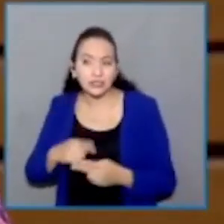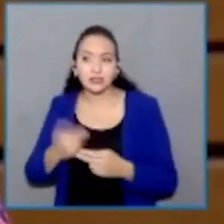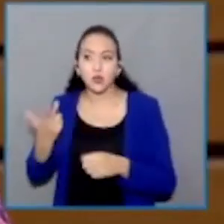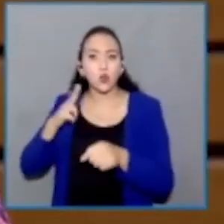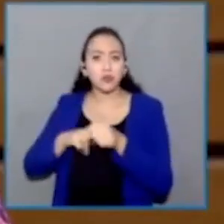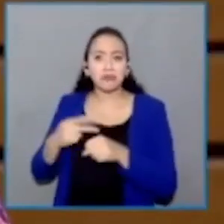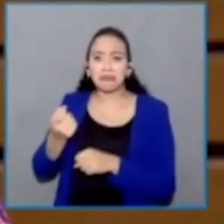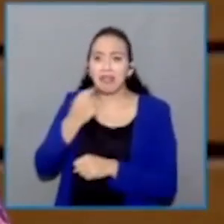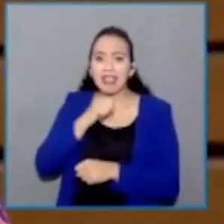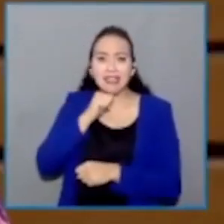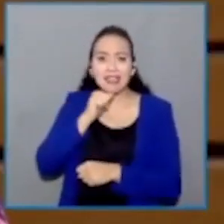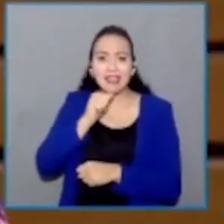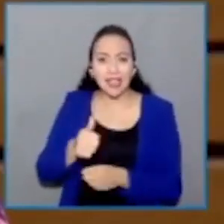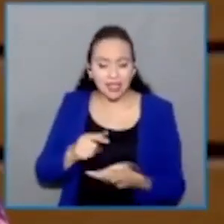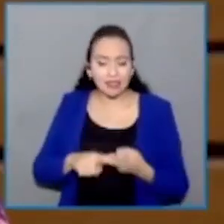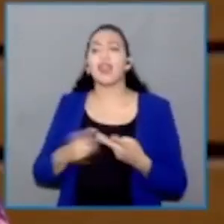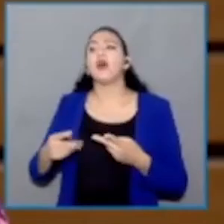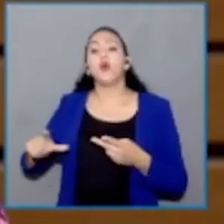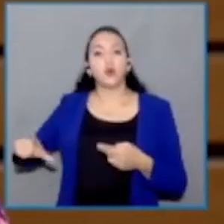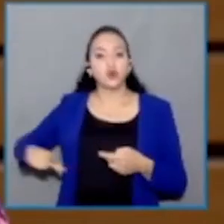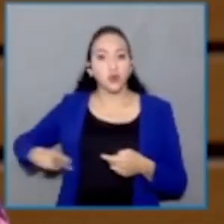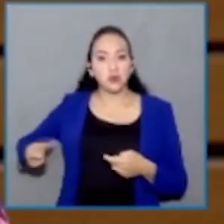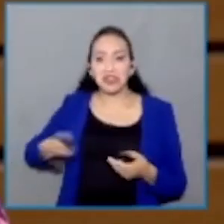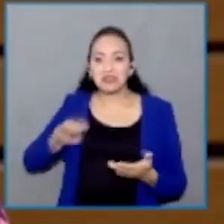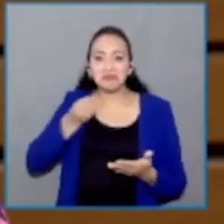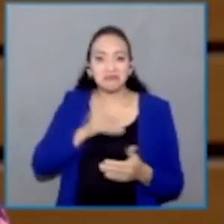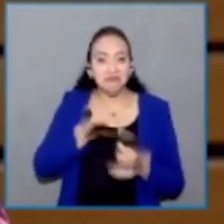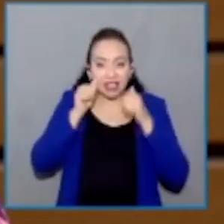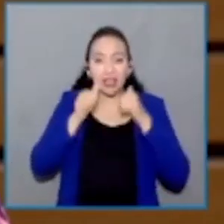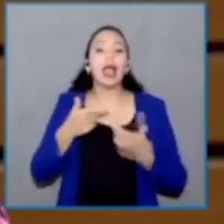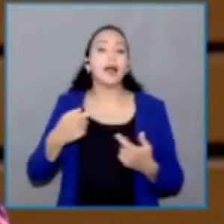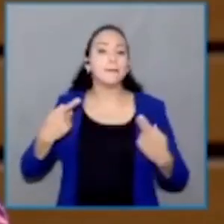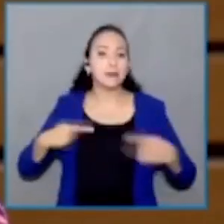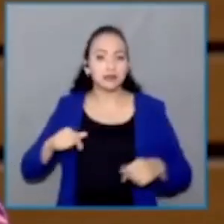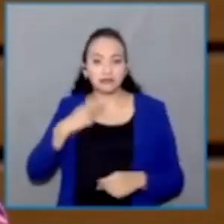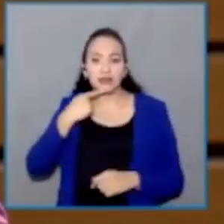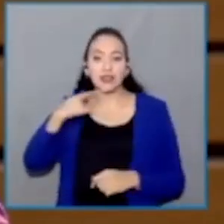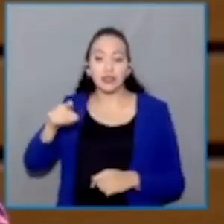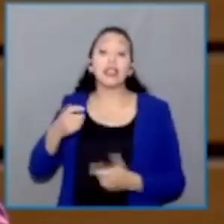amparo. Para el canal del Poder Judicial de la Federación, Juan Carlos González.